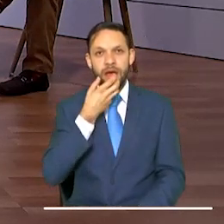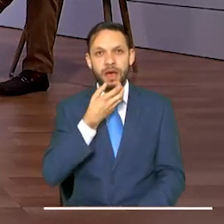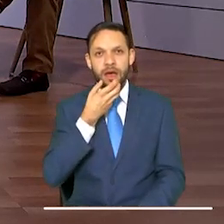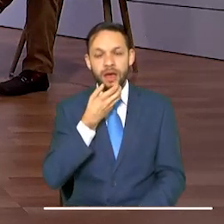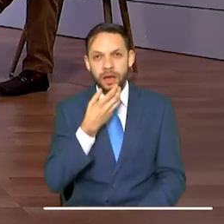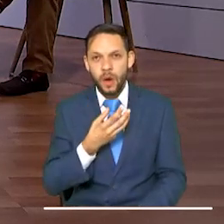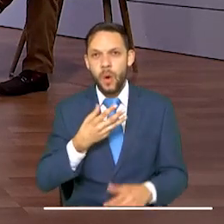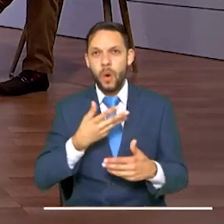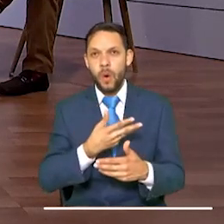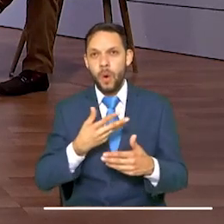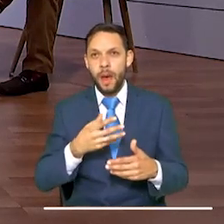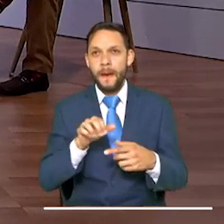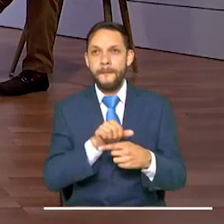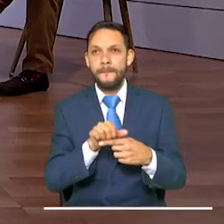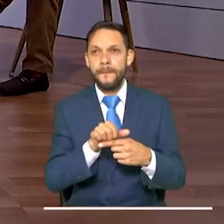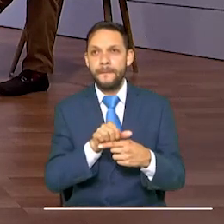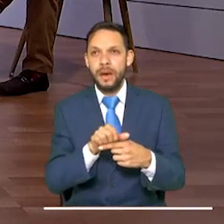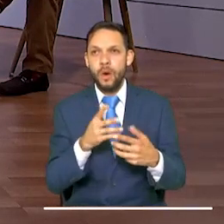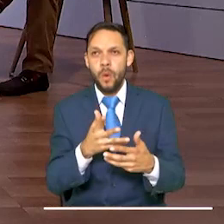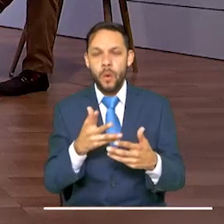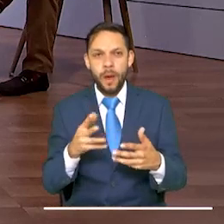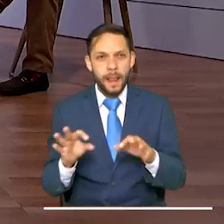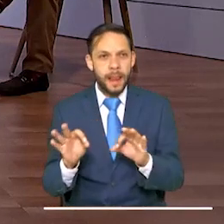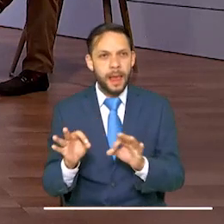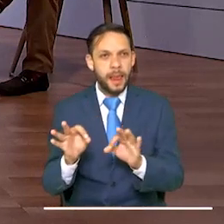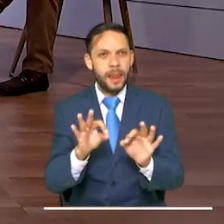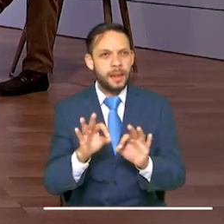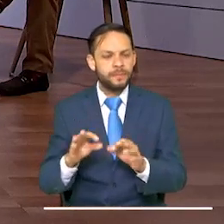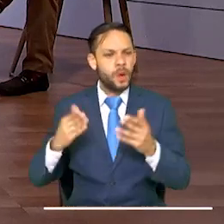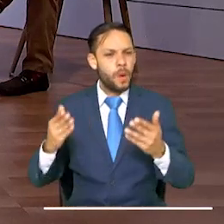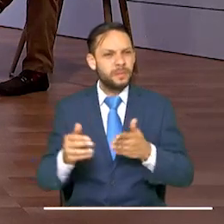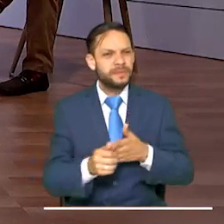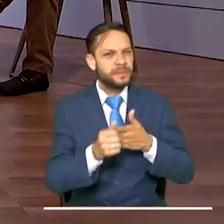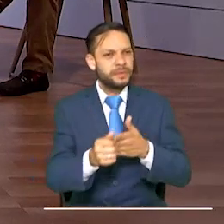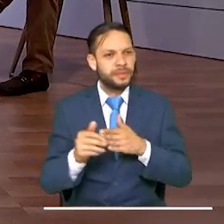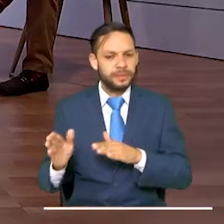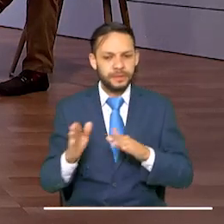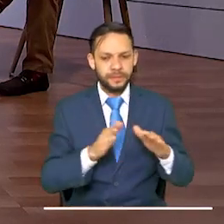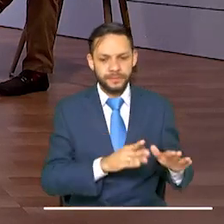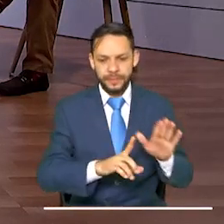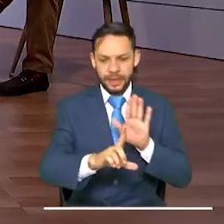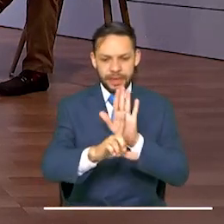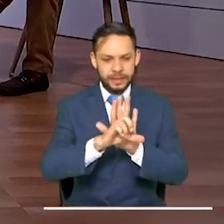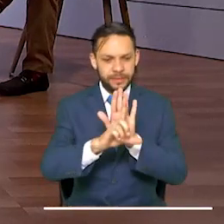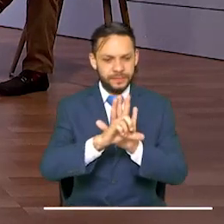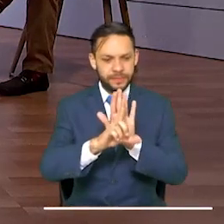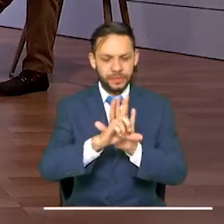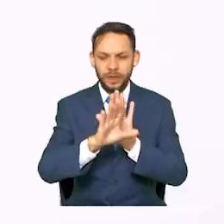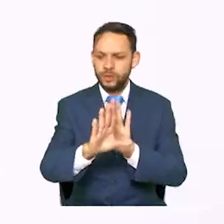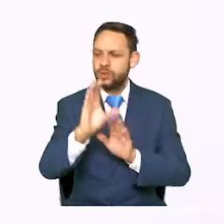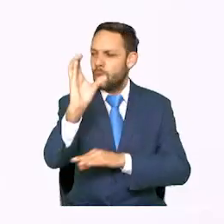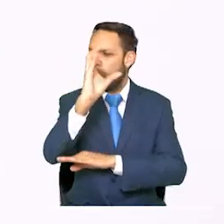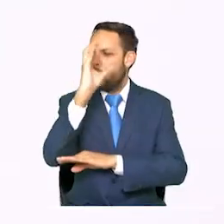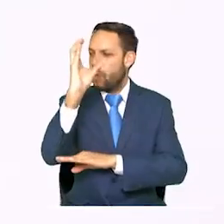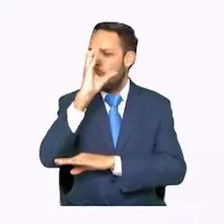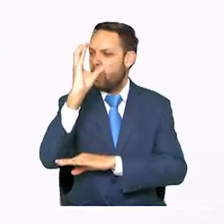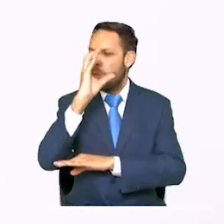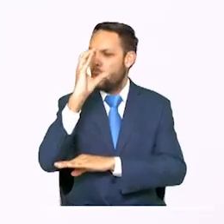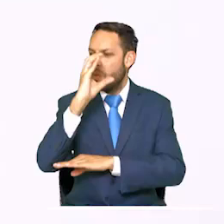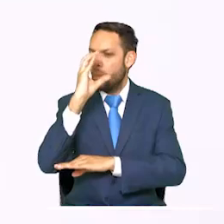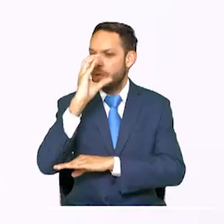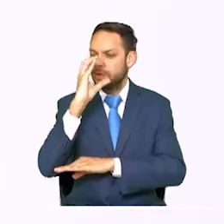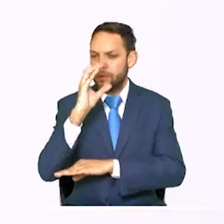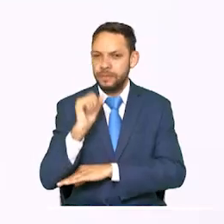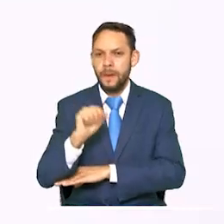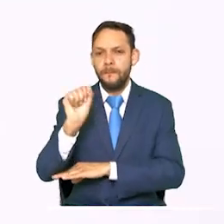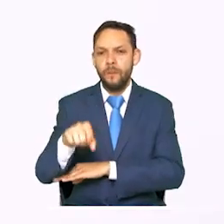los aceites? ¿Cómo es todo ese proceso? Bueno, la legislación colombiana ha permitido que haya